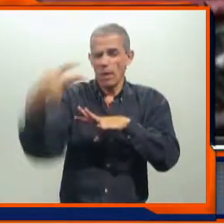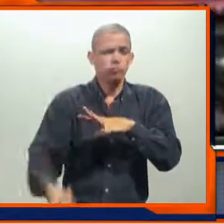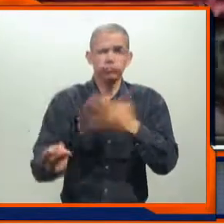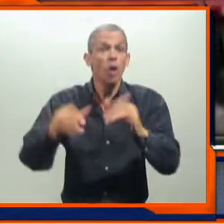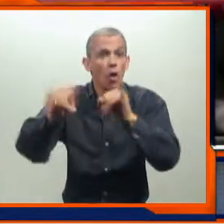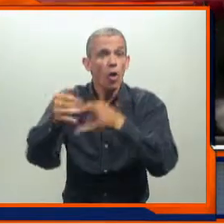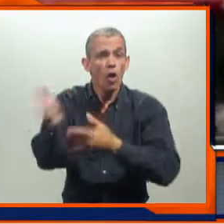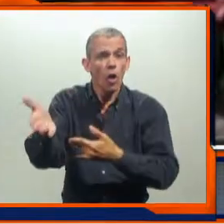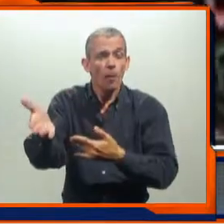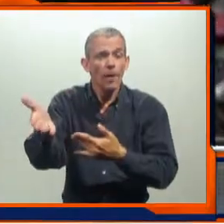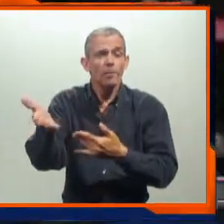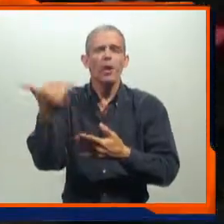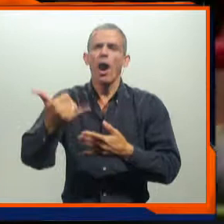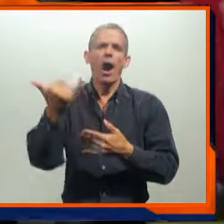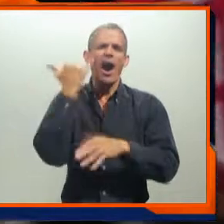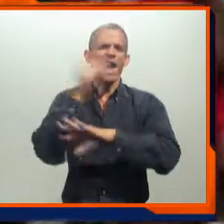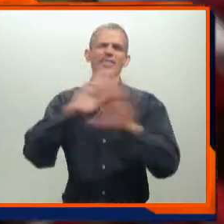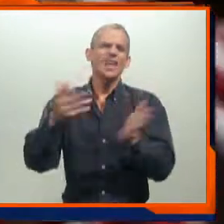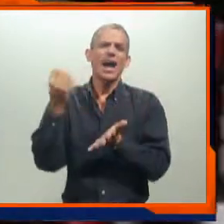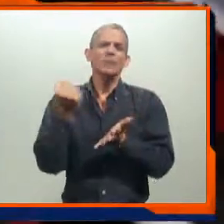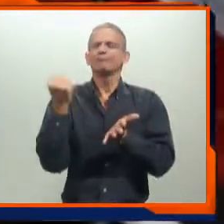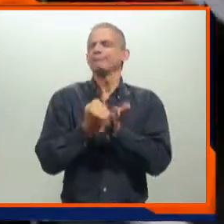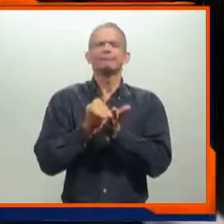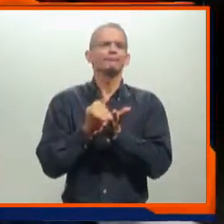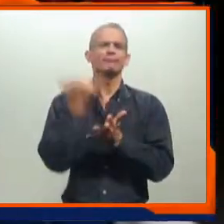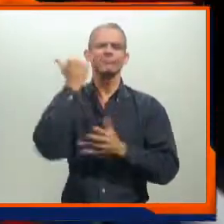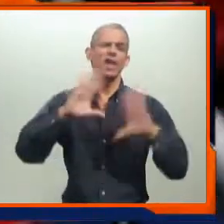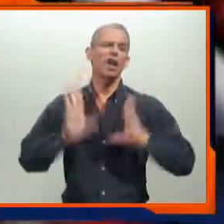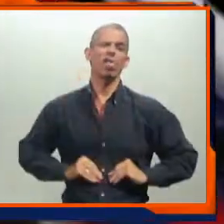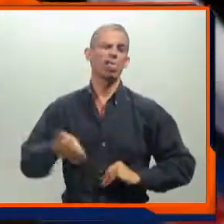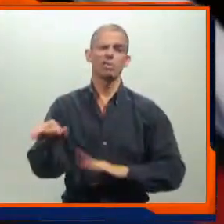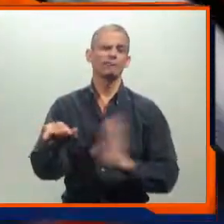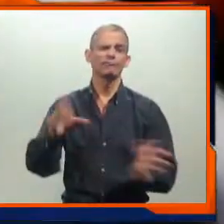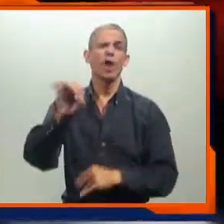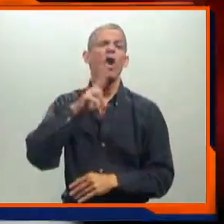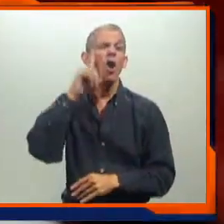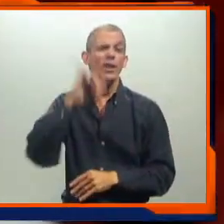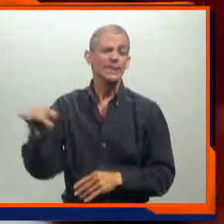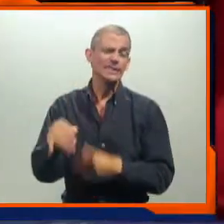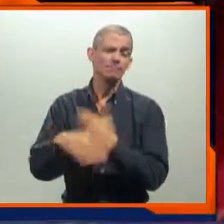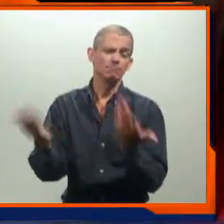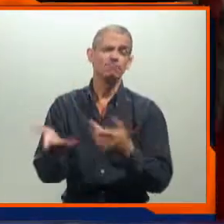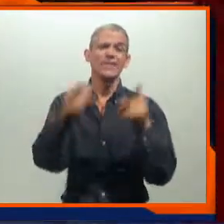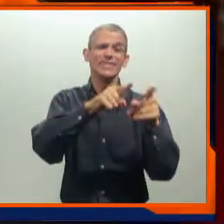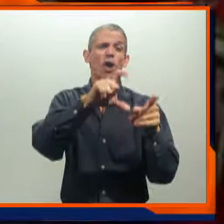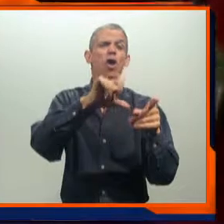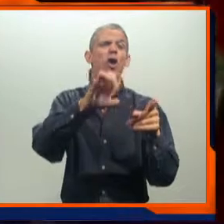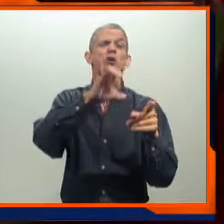joven, pero tiene patente ya de boxeador acabado y Oscar de la Hoya, en los medios